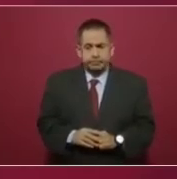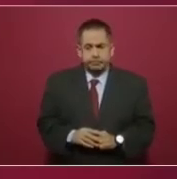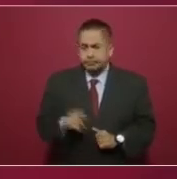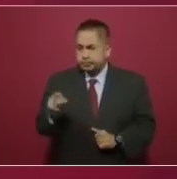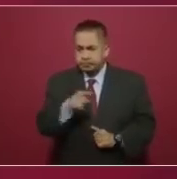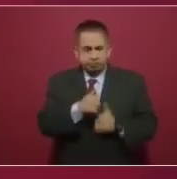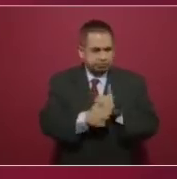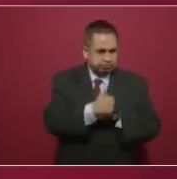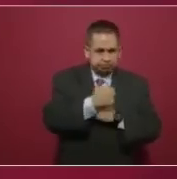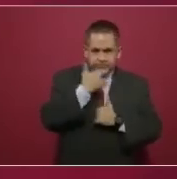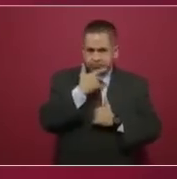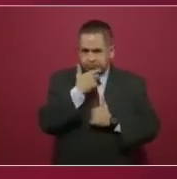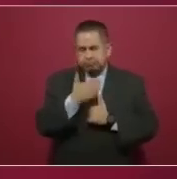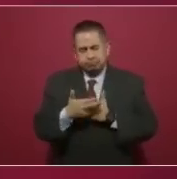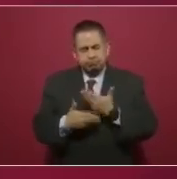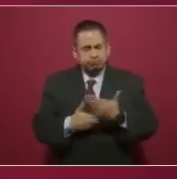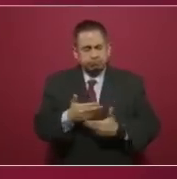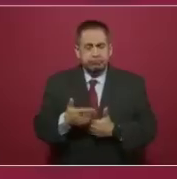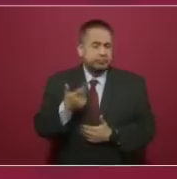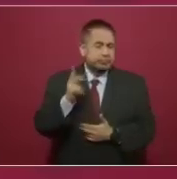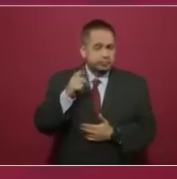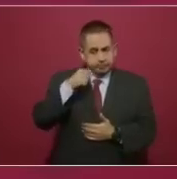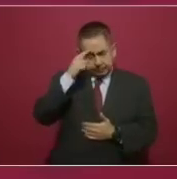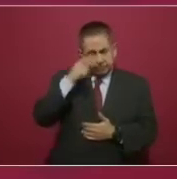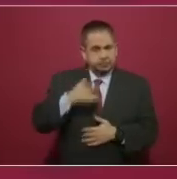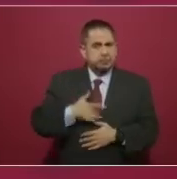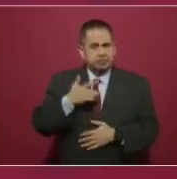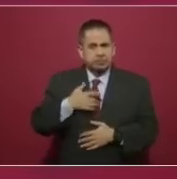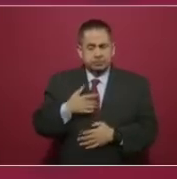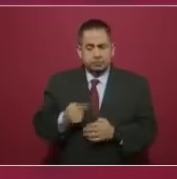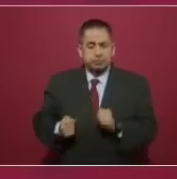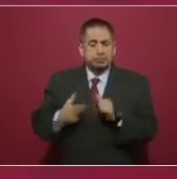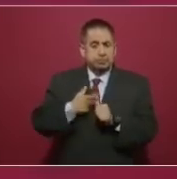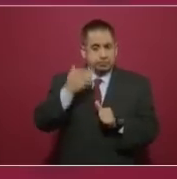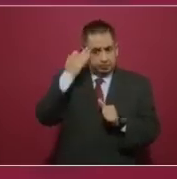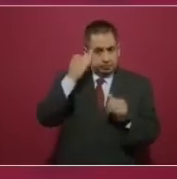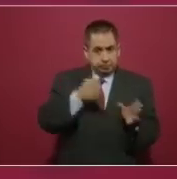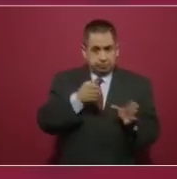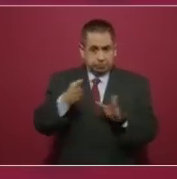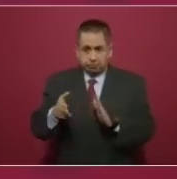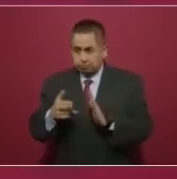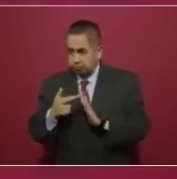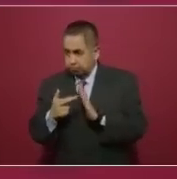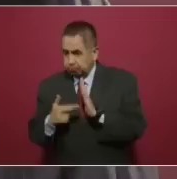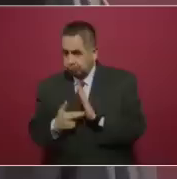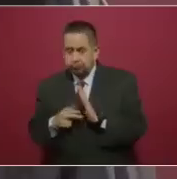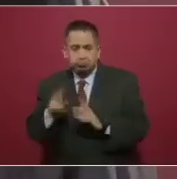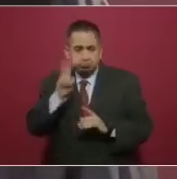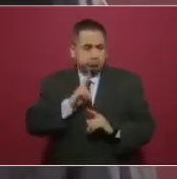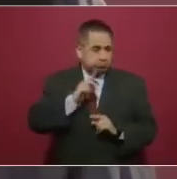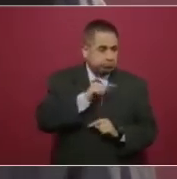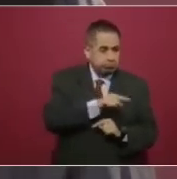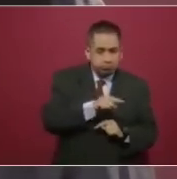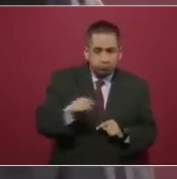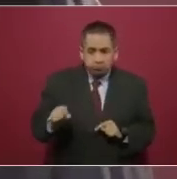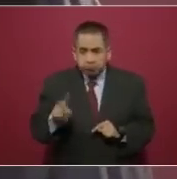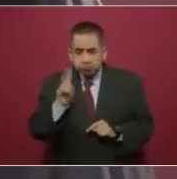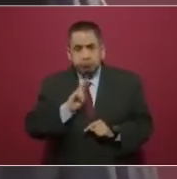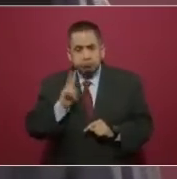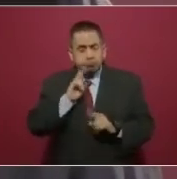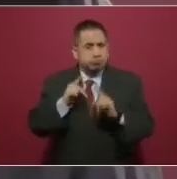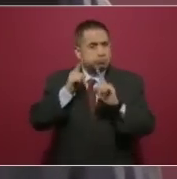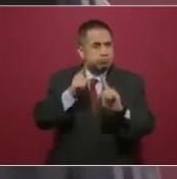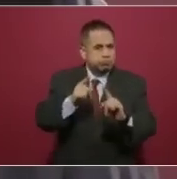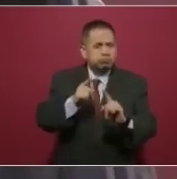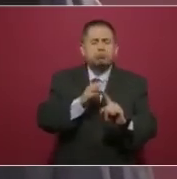Pero yo espero que con la primera medida logremos el propósito de